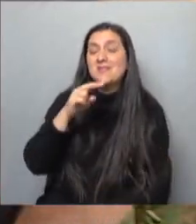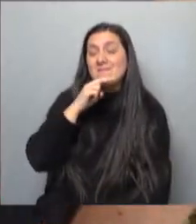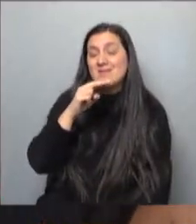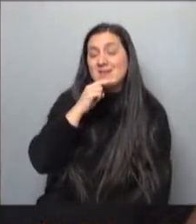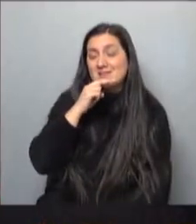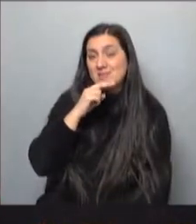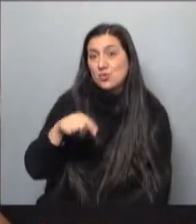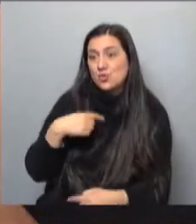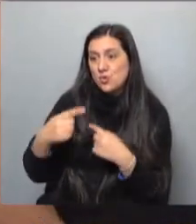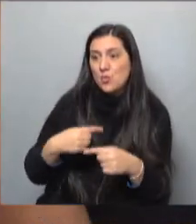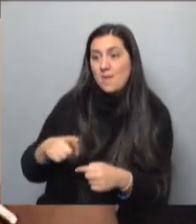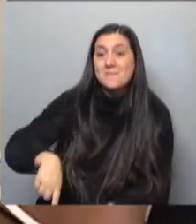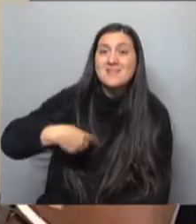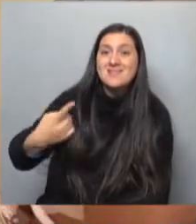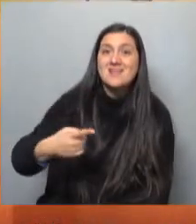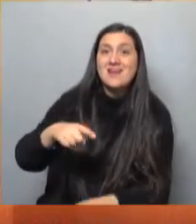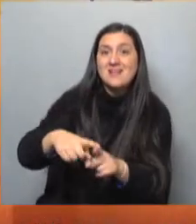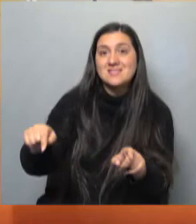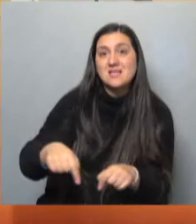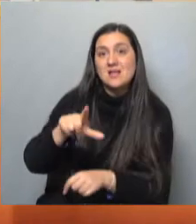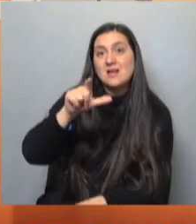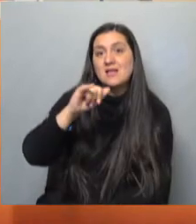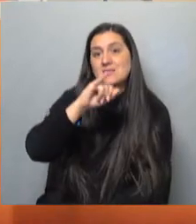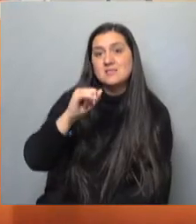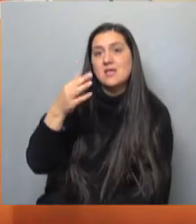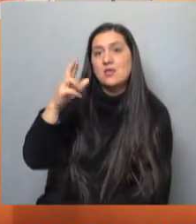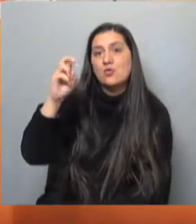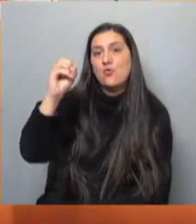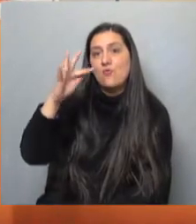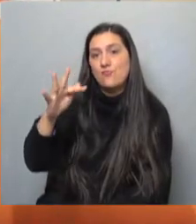mañana en la Sala Lazaroff. Muy bien, Natalia, muy bien, muy atentos entonces. Muchas gracias.